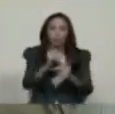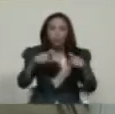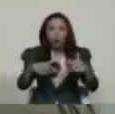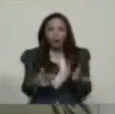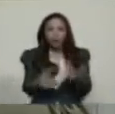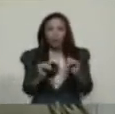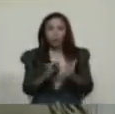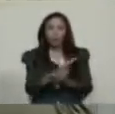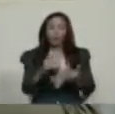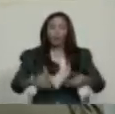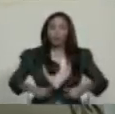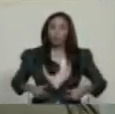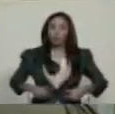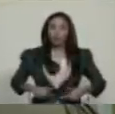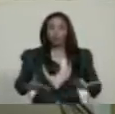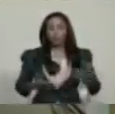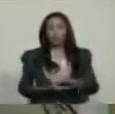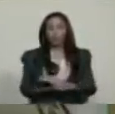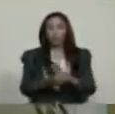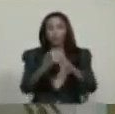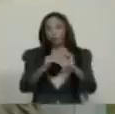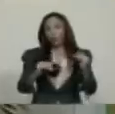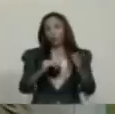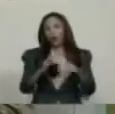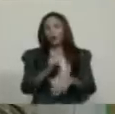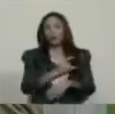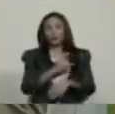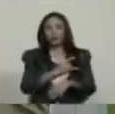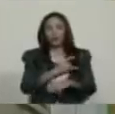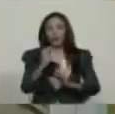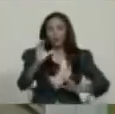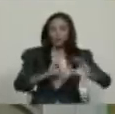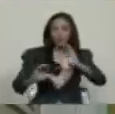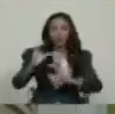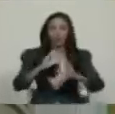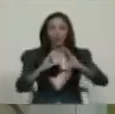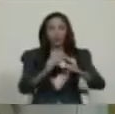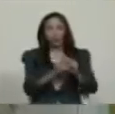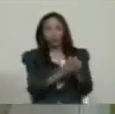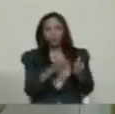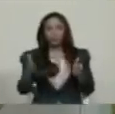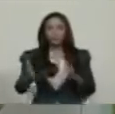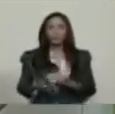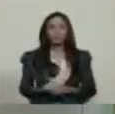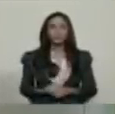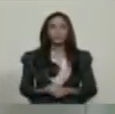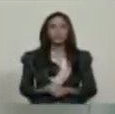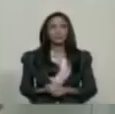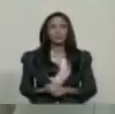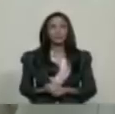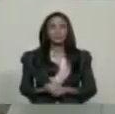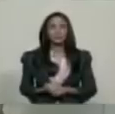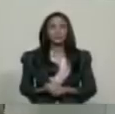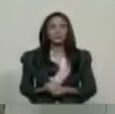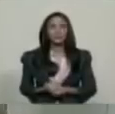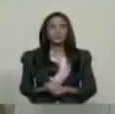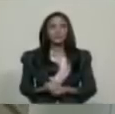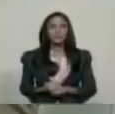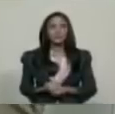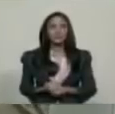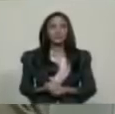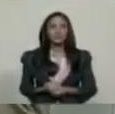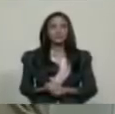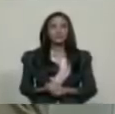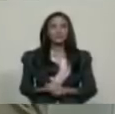gracias a los esfuerzos del Instituto Nacional de Investigaciones Agrícolas, INIA, y del IBIC, en trabajo conjunto con el